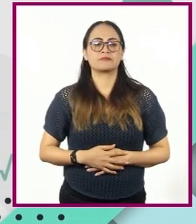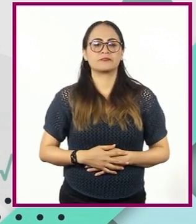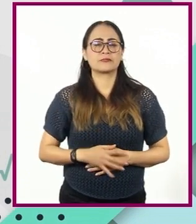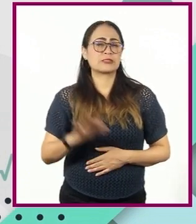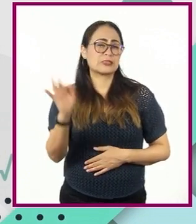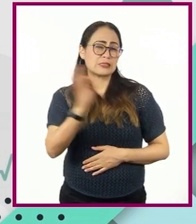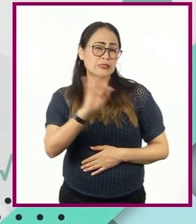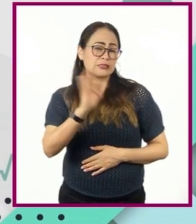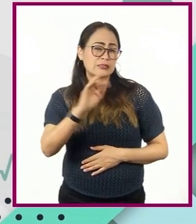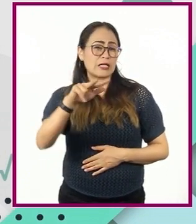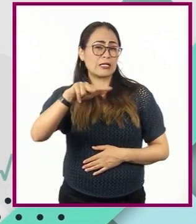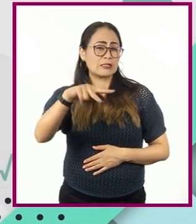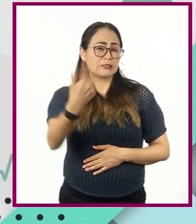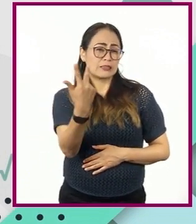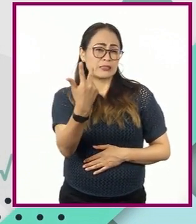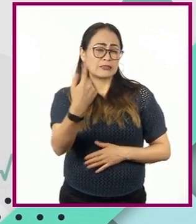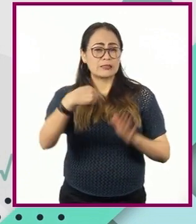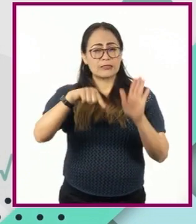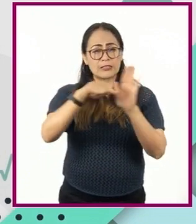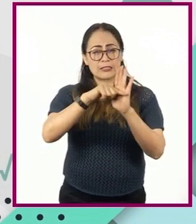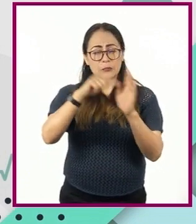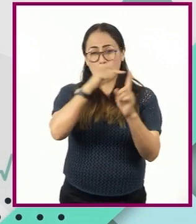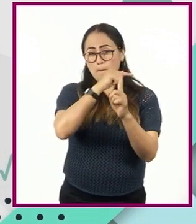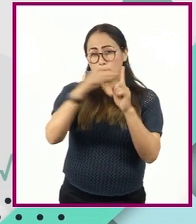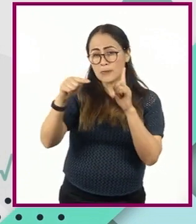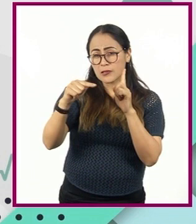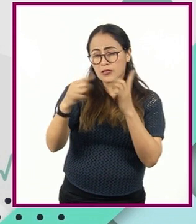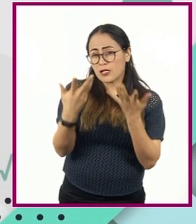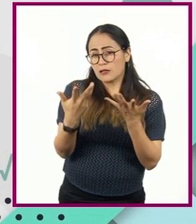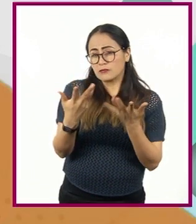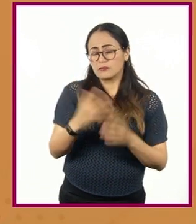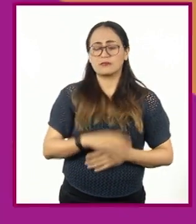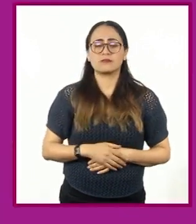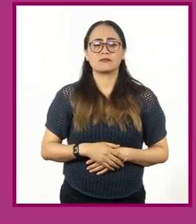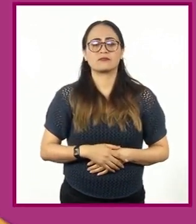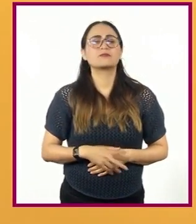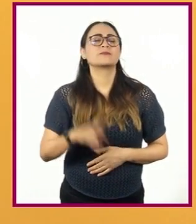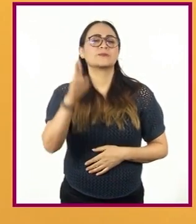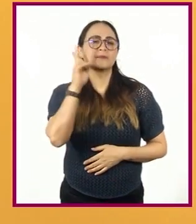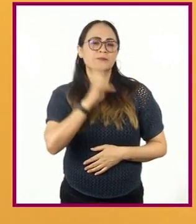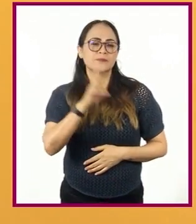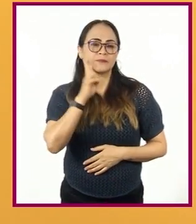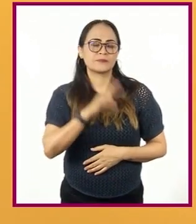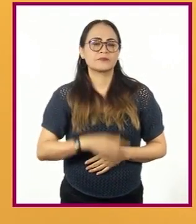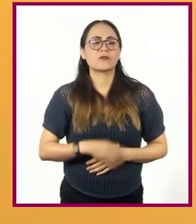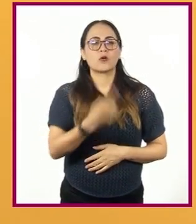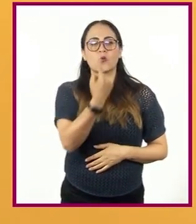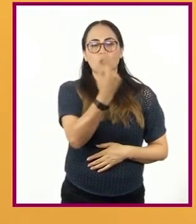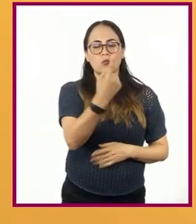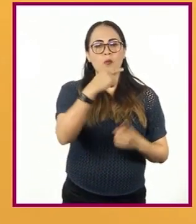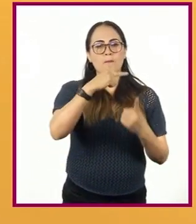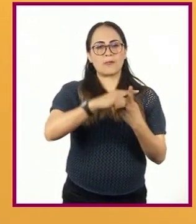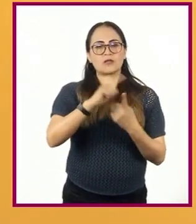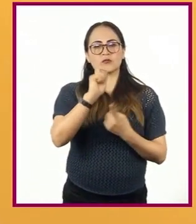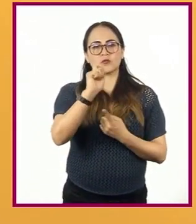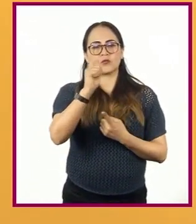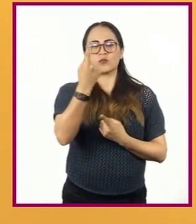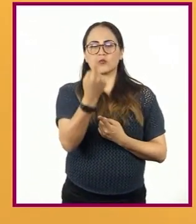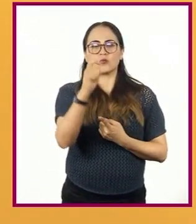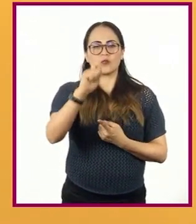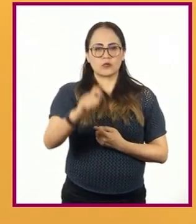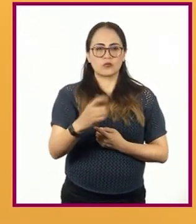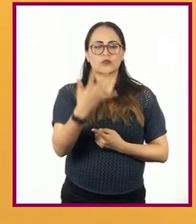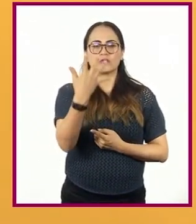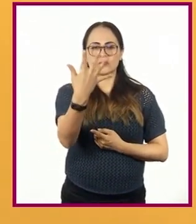será la mitad de 13 negativo. Al resolver la oración 1 más 1.5